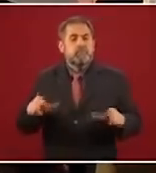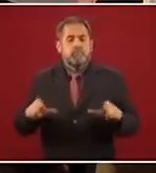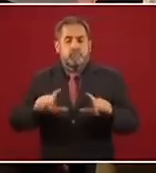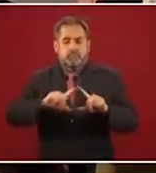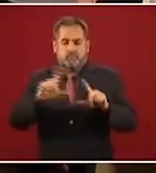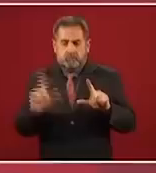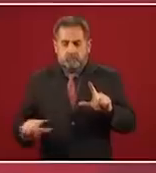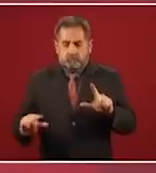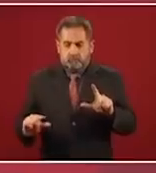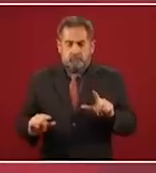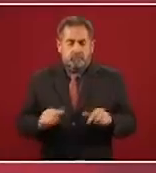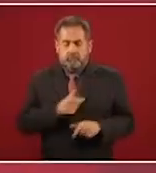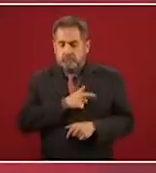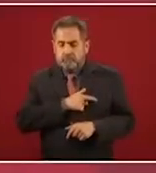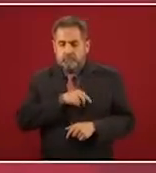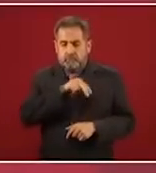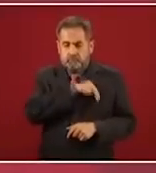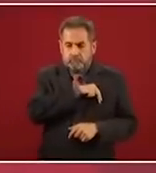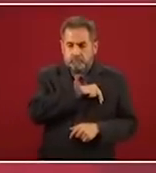pero no tenemos,